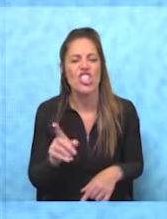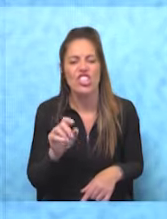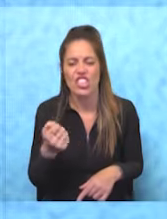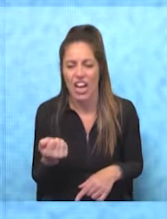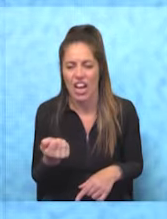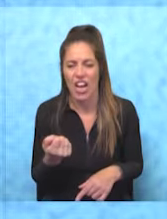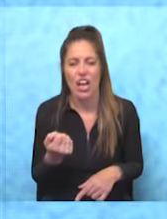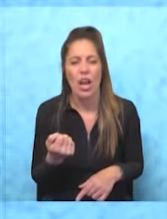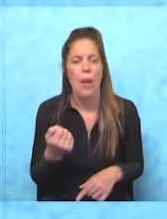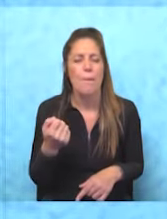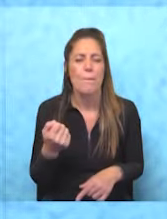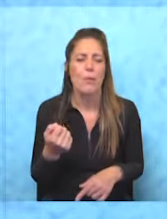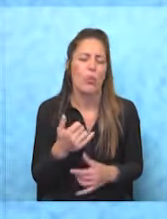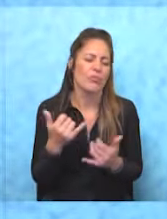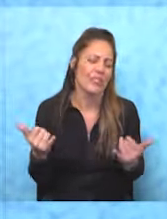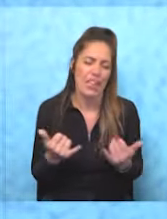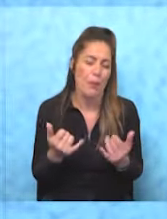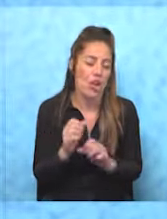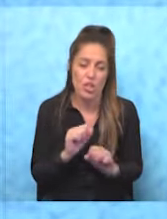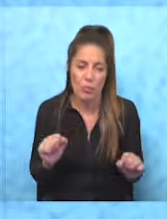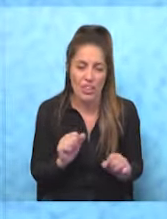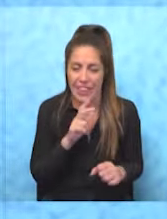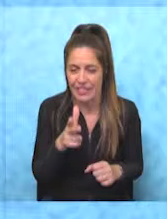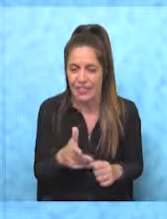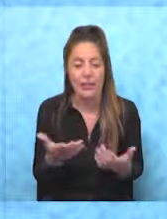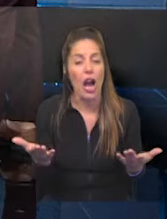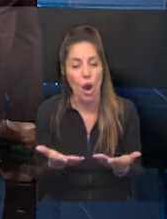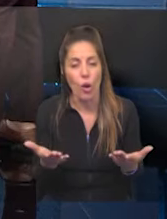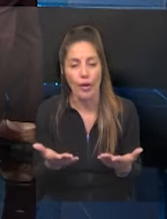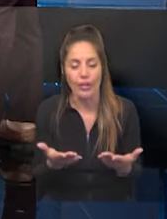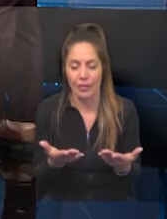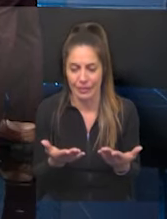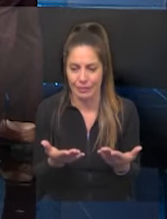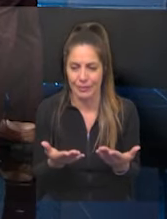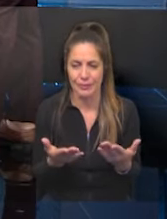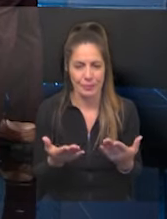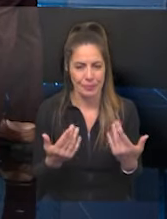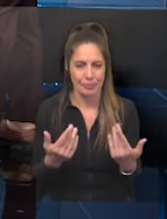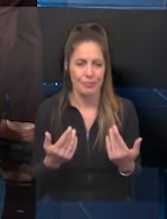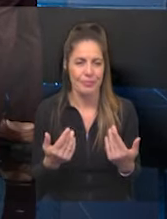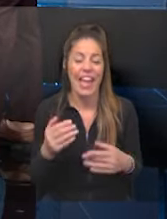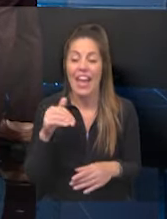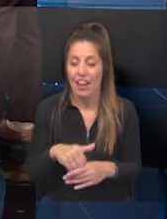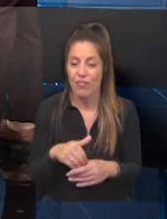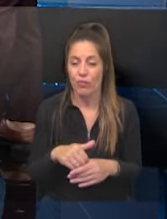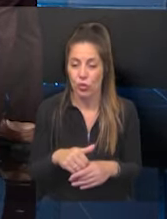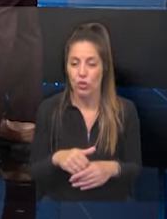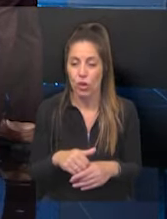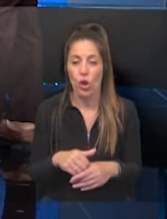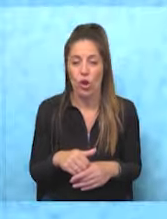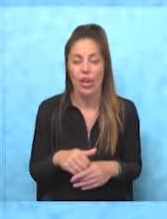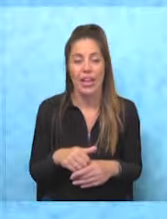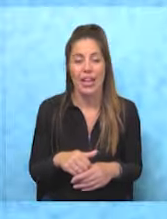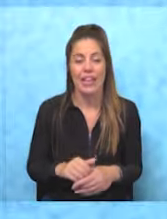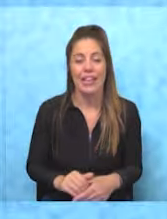hubo millones de tiempo pero bueno y ahora y el punto es y te digo por lo siguiente el voto que el alma